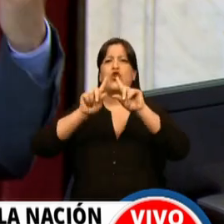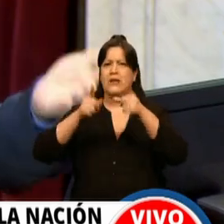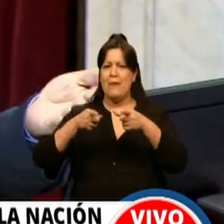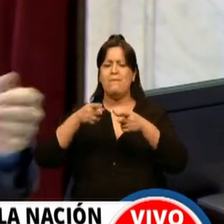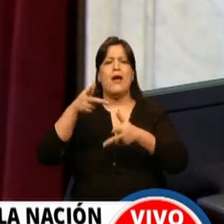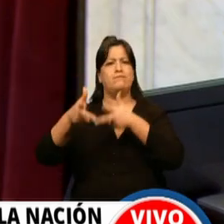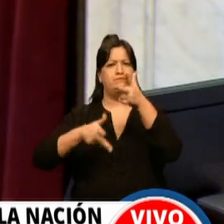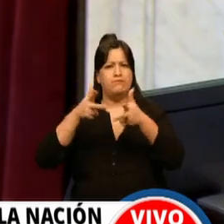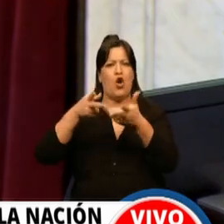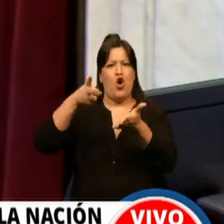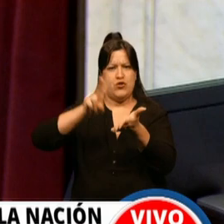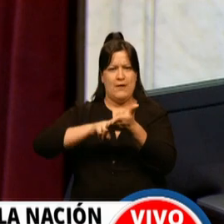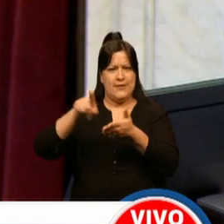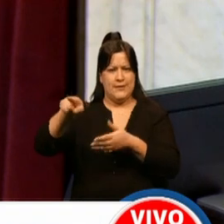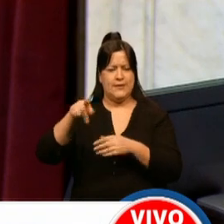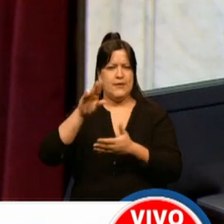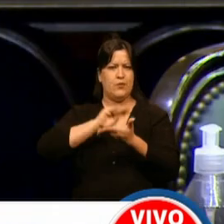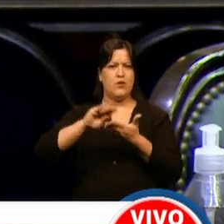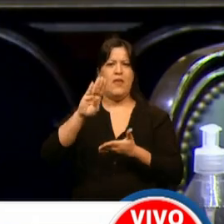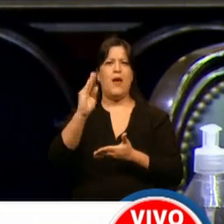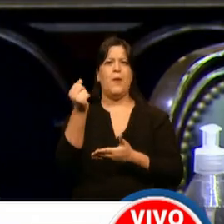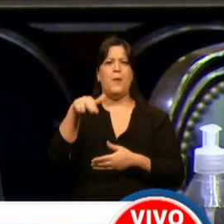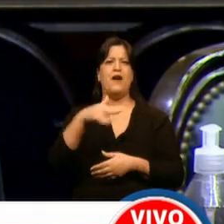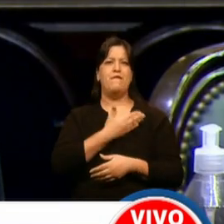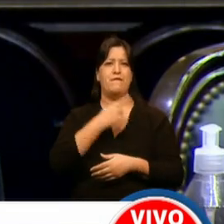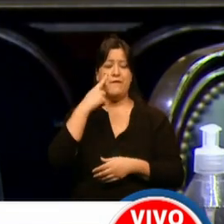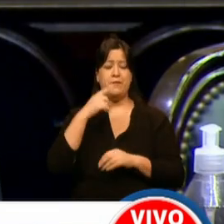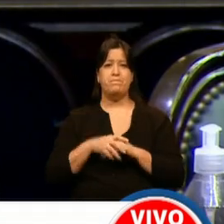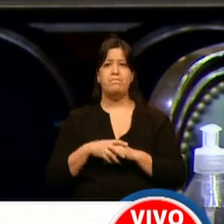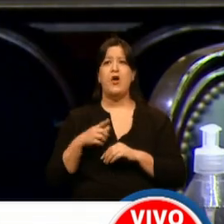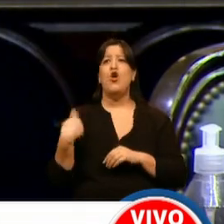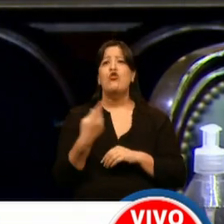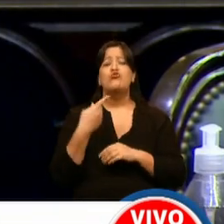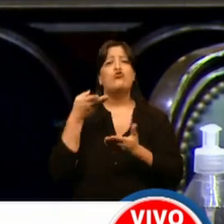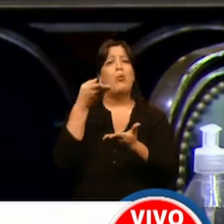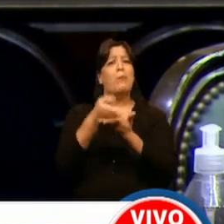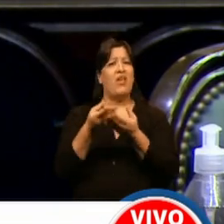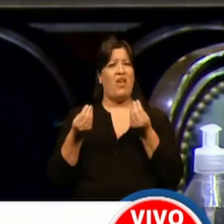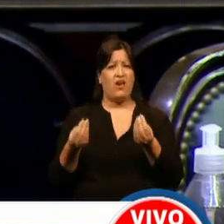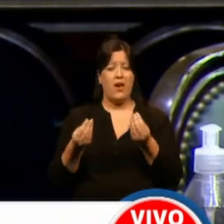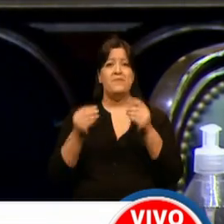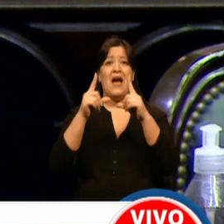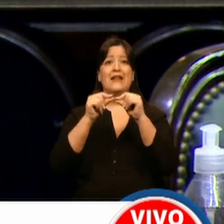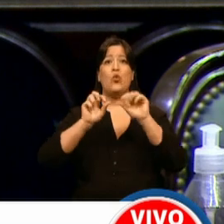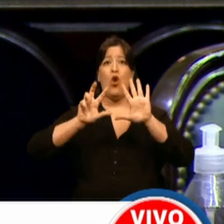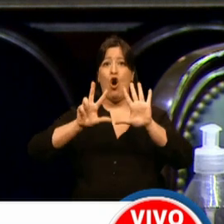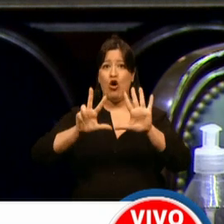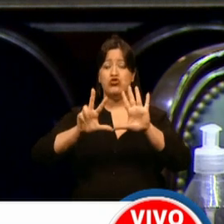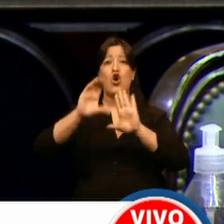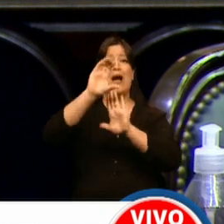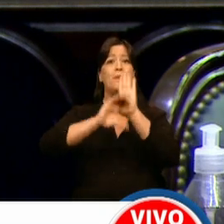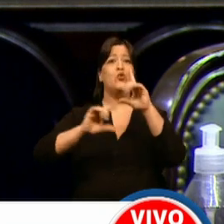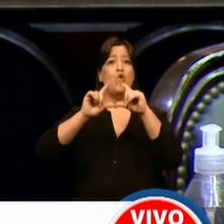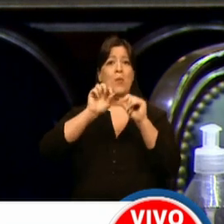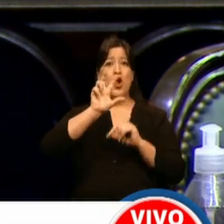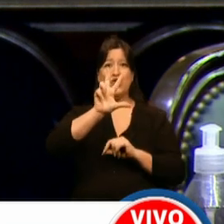vuelva a ser uso de la palabra nosotros estamos pidiendo en el artículo 8 del capítulo